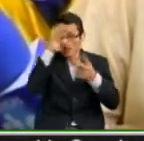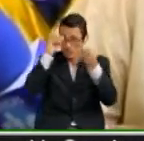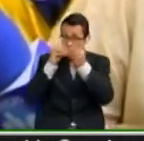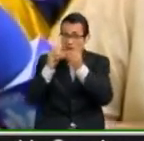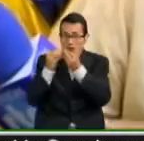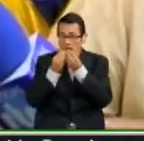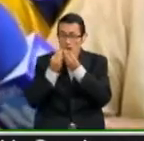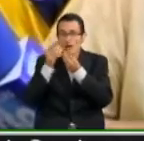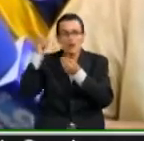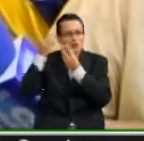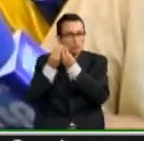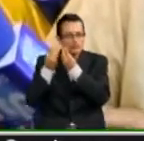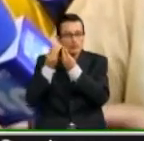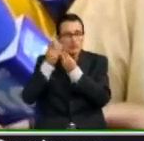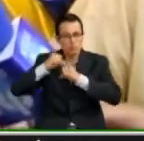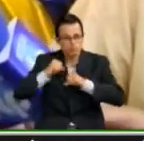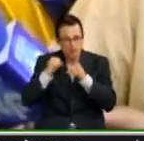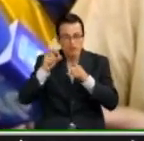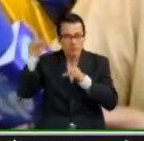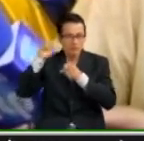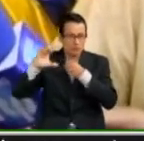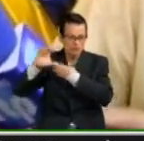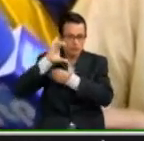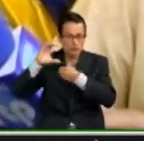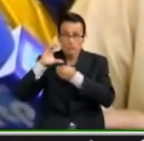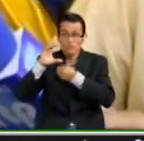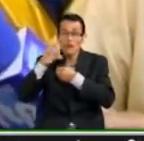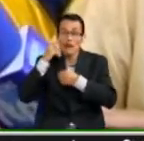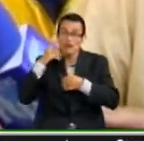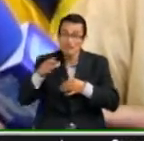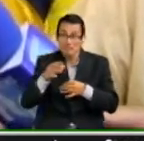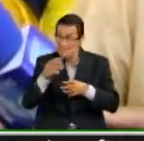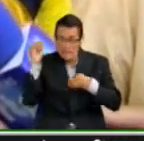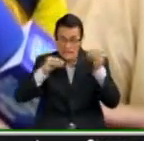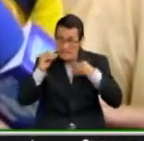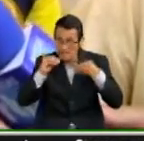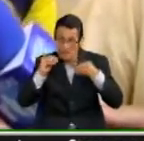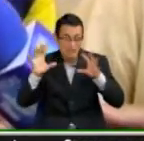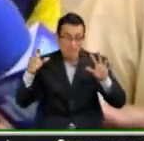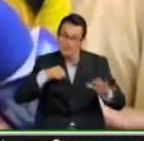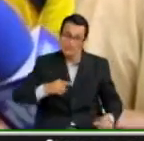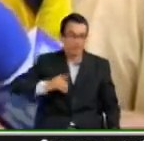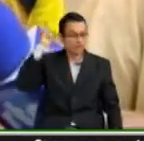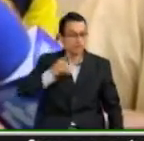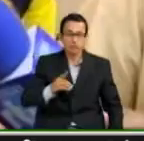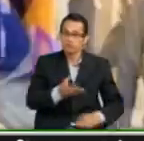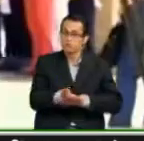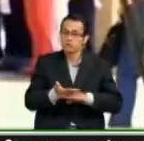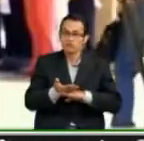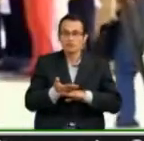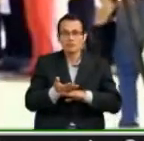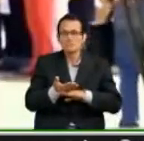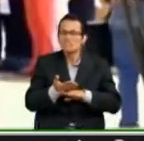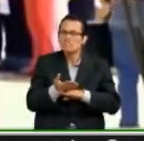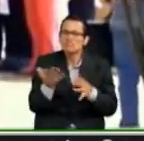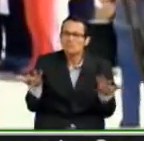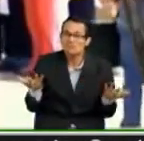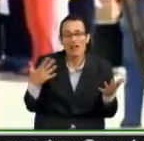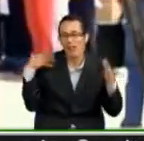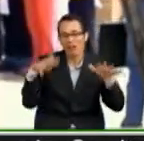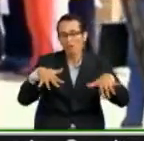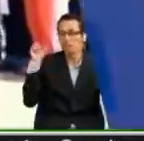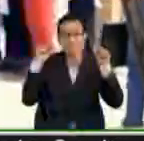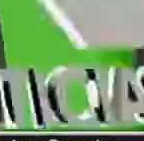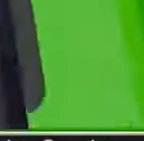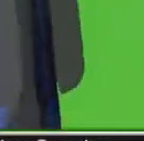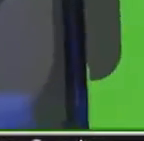Cundinamarca, miraremos si se toman decisiones más radicales, que no quisiéramos ir a cese de actividades. Esta